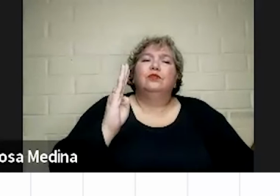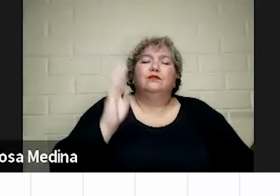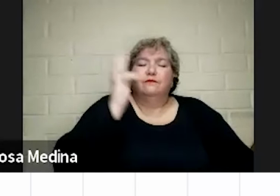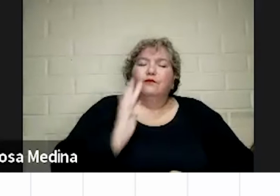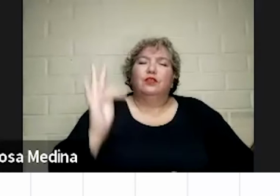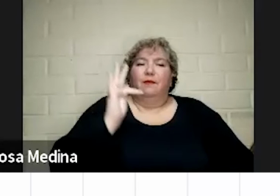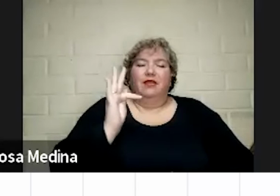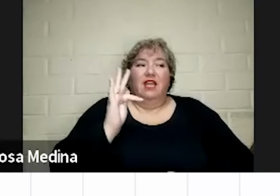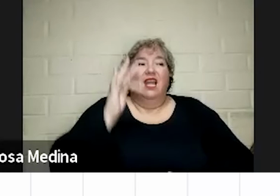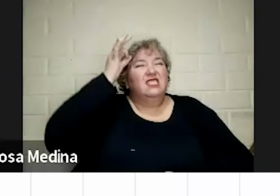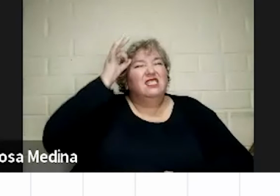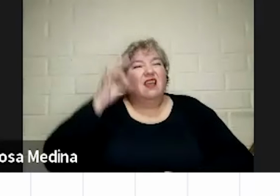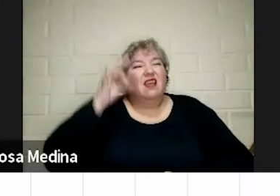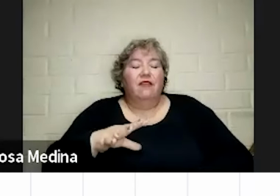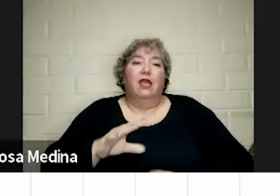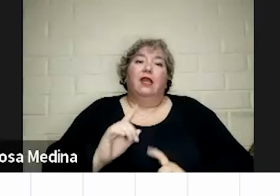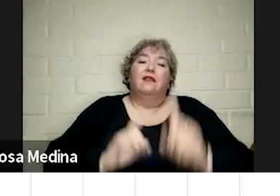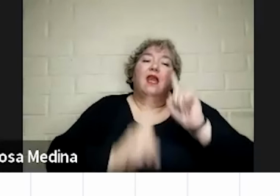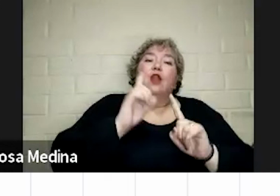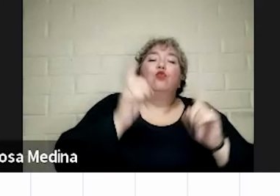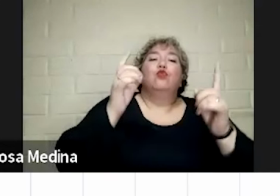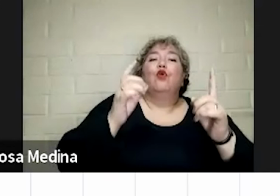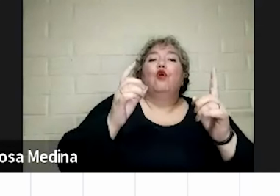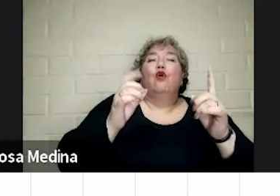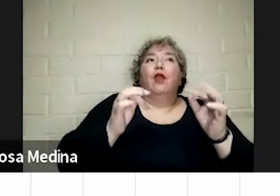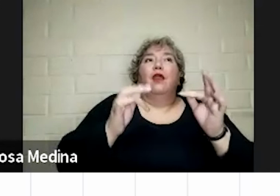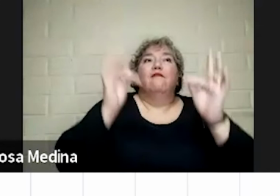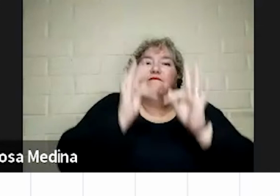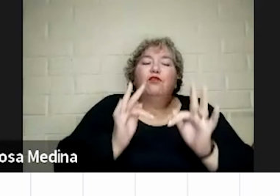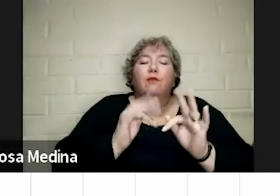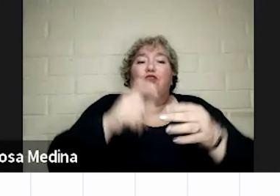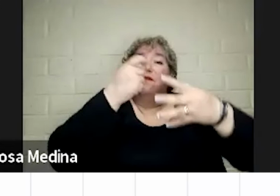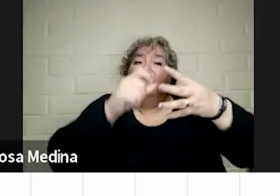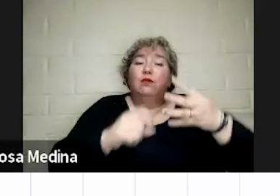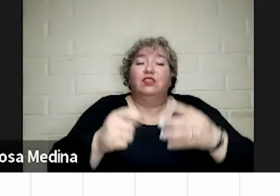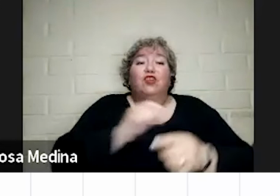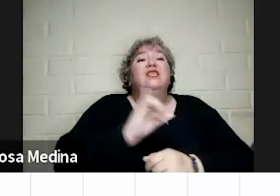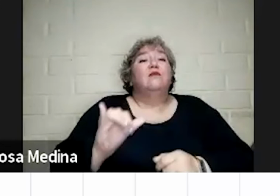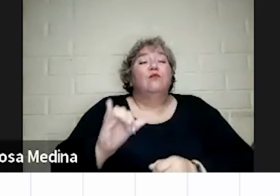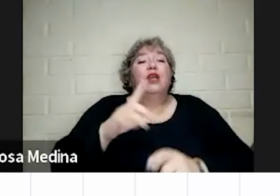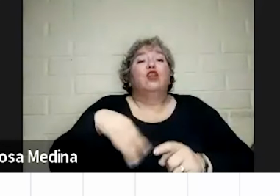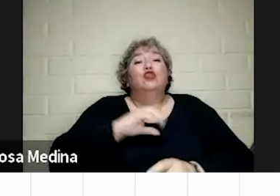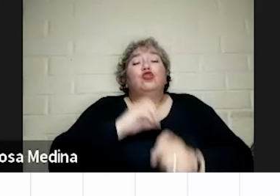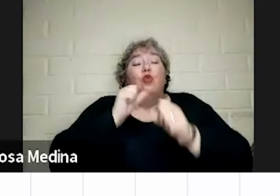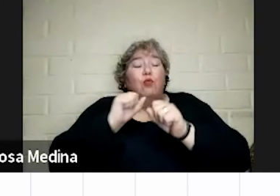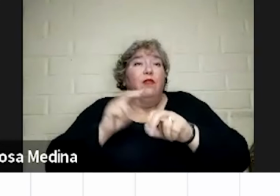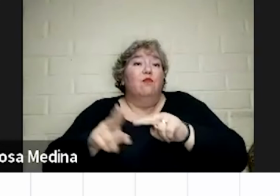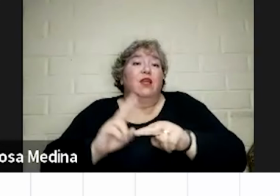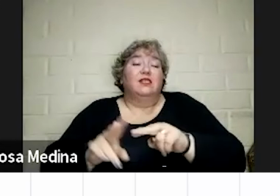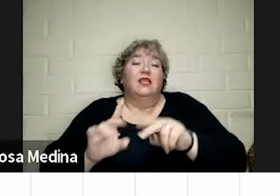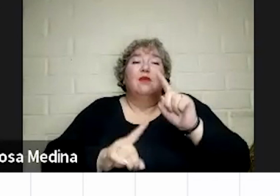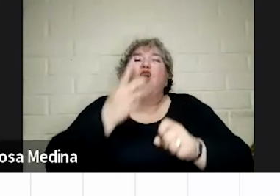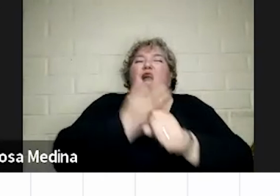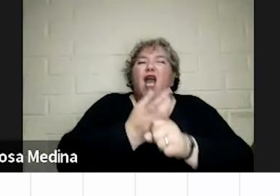a distintos formatos de evaluación. Nosotros después, si alcanzamos, les voy a contar de uno que tenemos en CEBETI, pero hay otras pruebas que ustedes